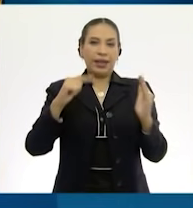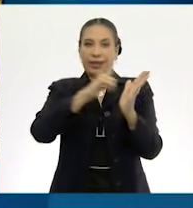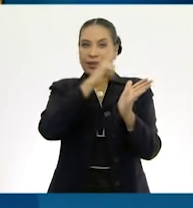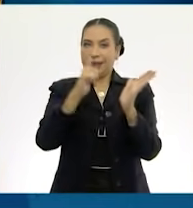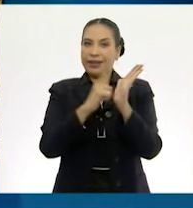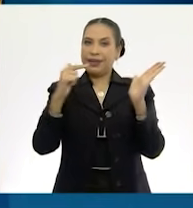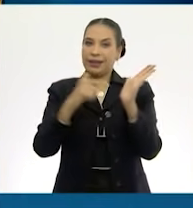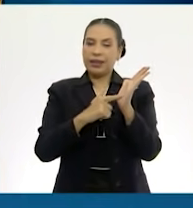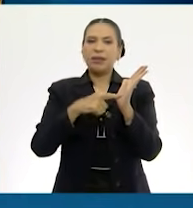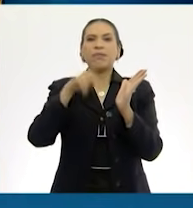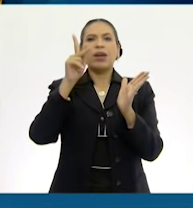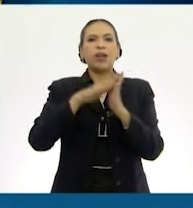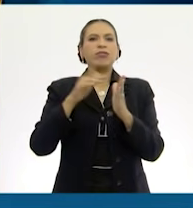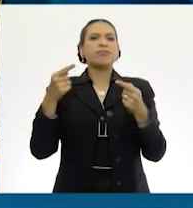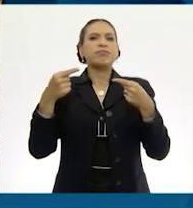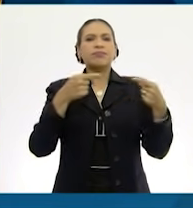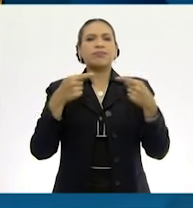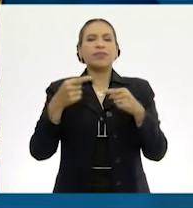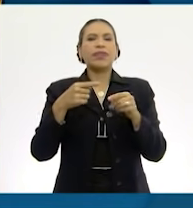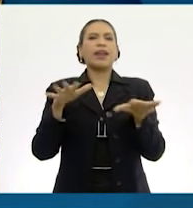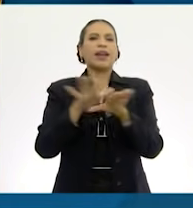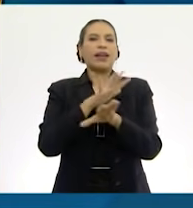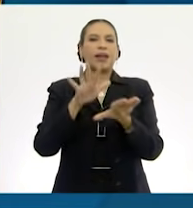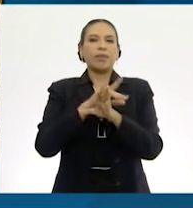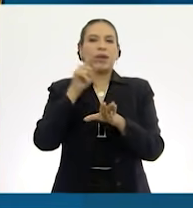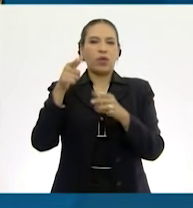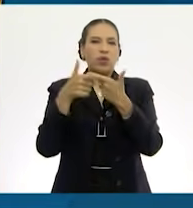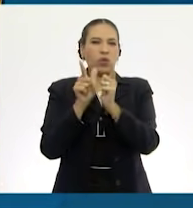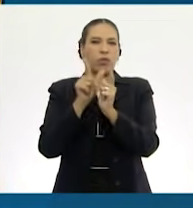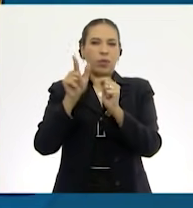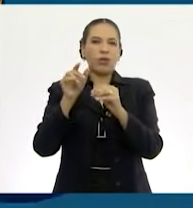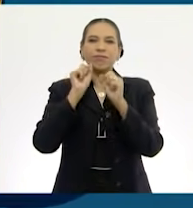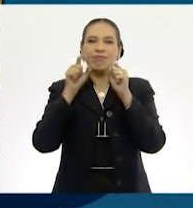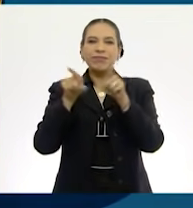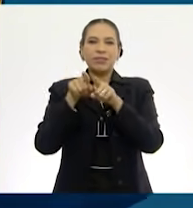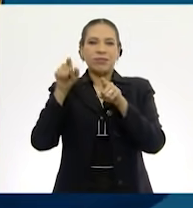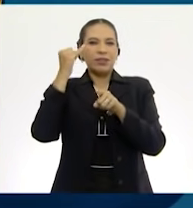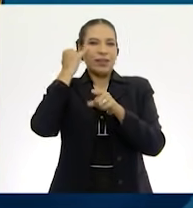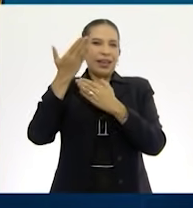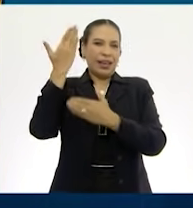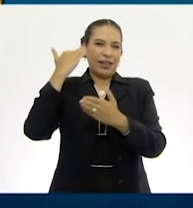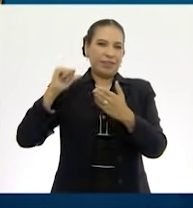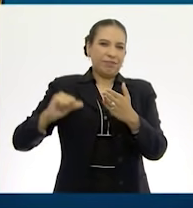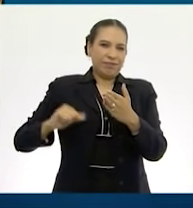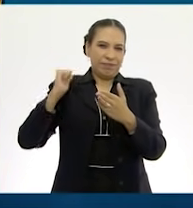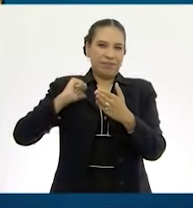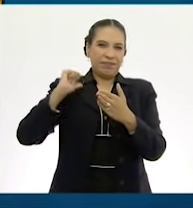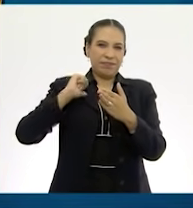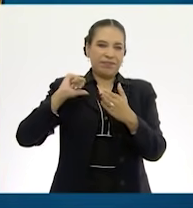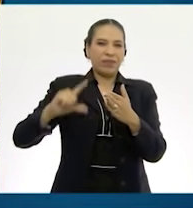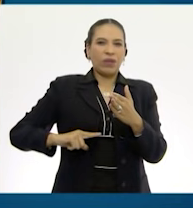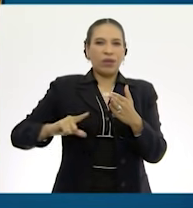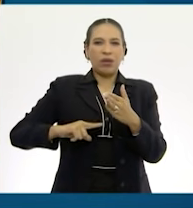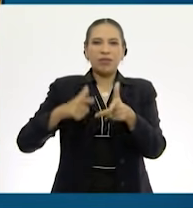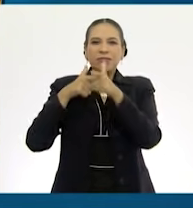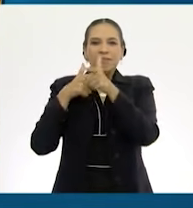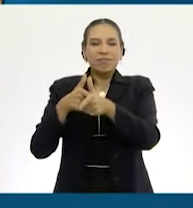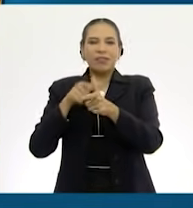ley. Pero la oposición a las reformas del Partido Conservador lleva de nuevo a la lucha armada.